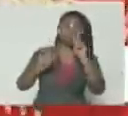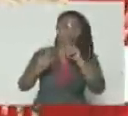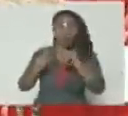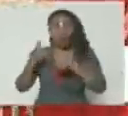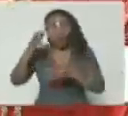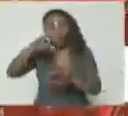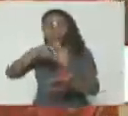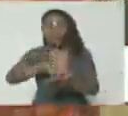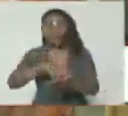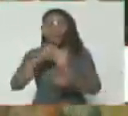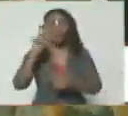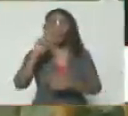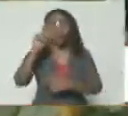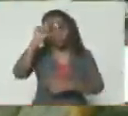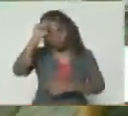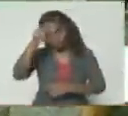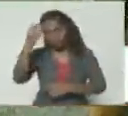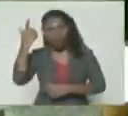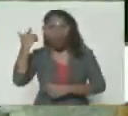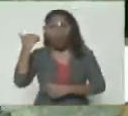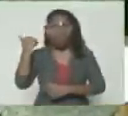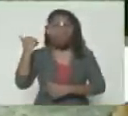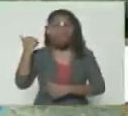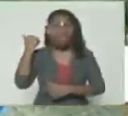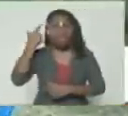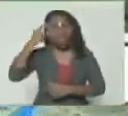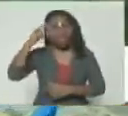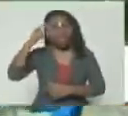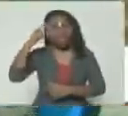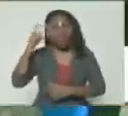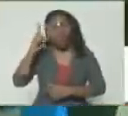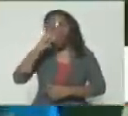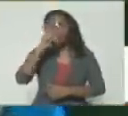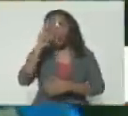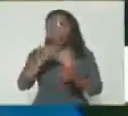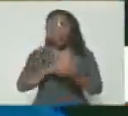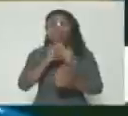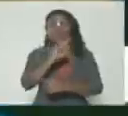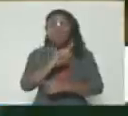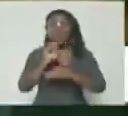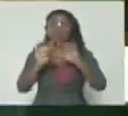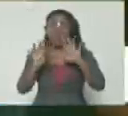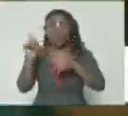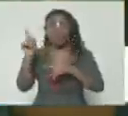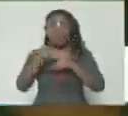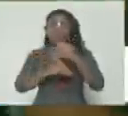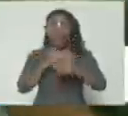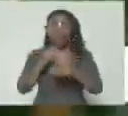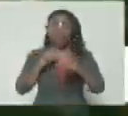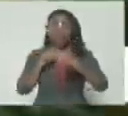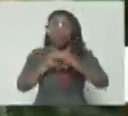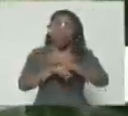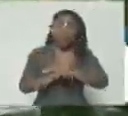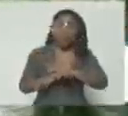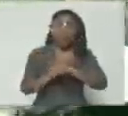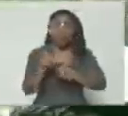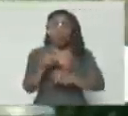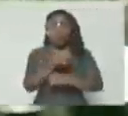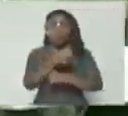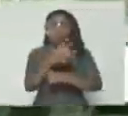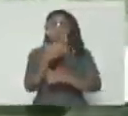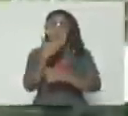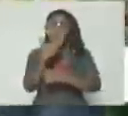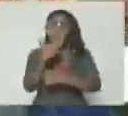Estado. Recordemos que en el año 2019 se firmó el acuerdo fitosanitario para el ingreso del camarón blanco en el mercado